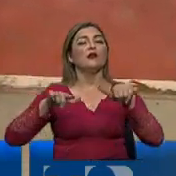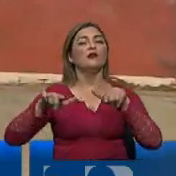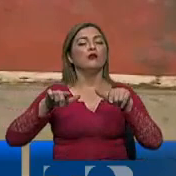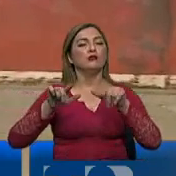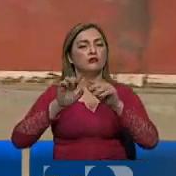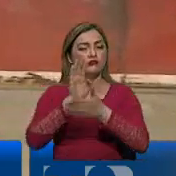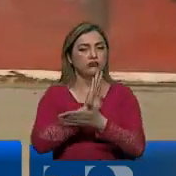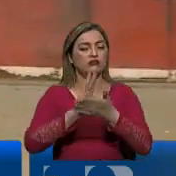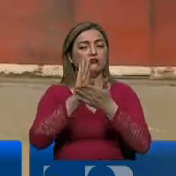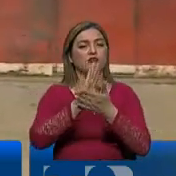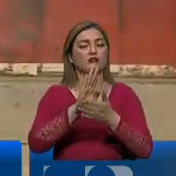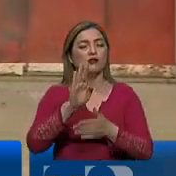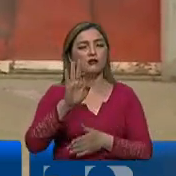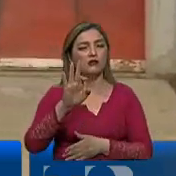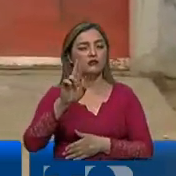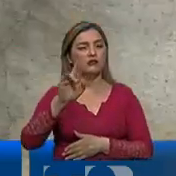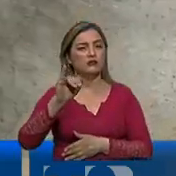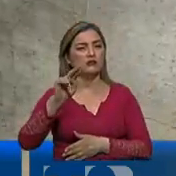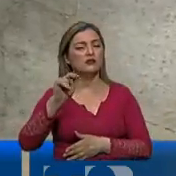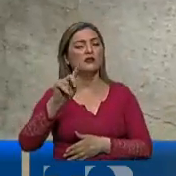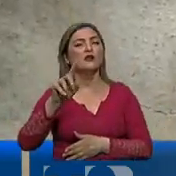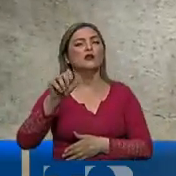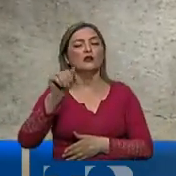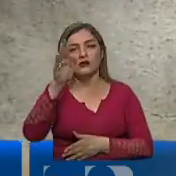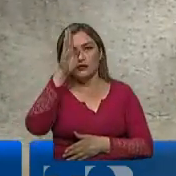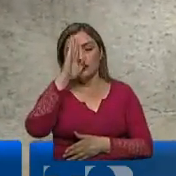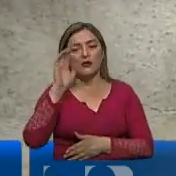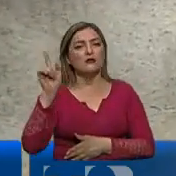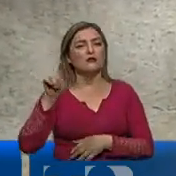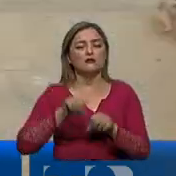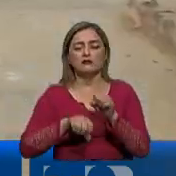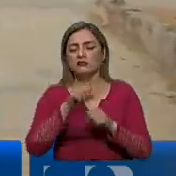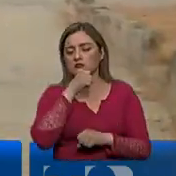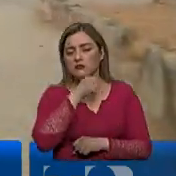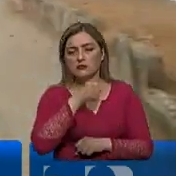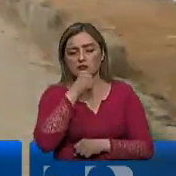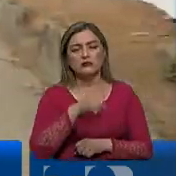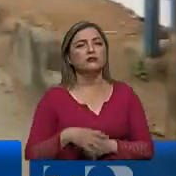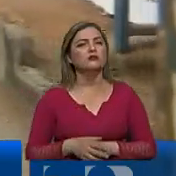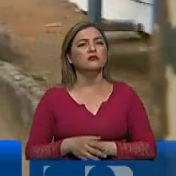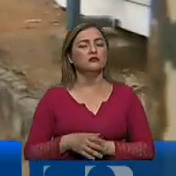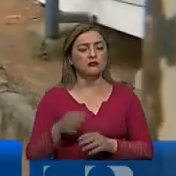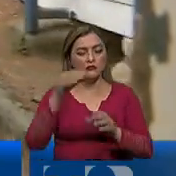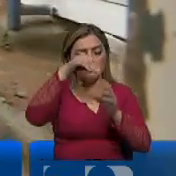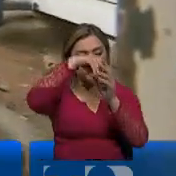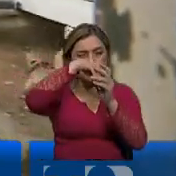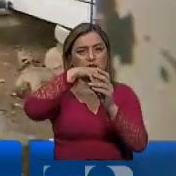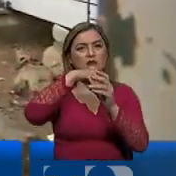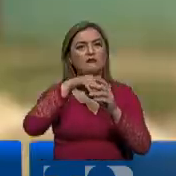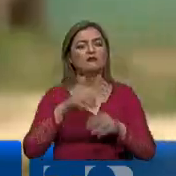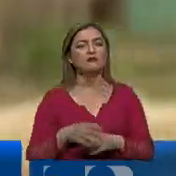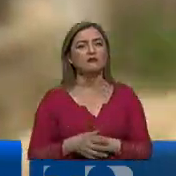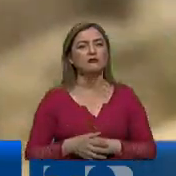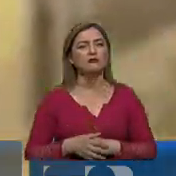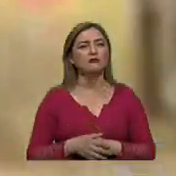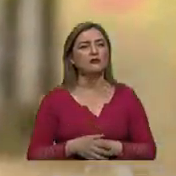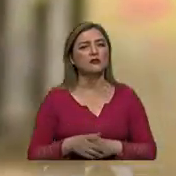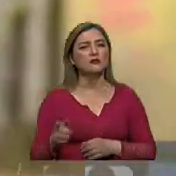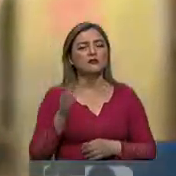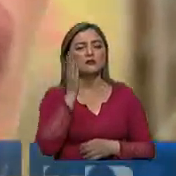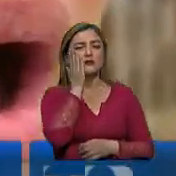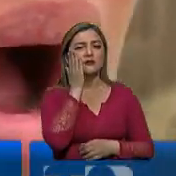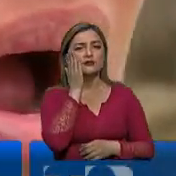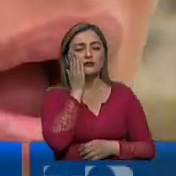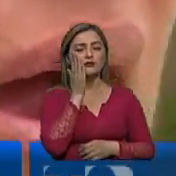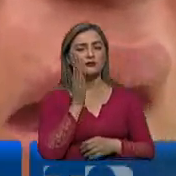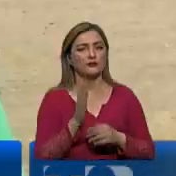cooperativa Trinidad de Dios de Monte Sinaí, se encuentra en evidente deterioro y en la parte interna Karen, madre de familia, cuenta que el problema